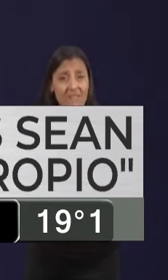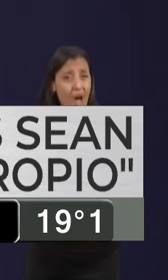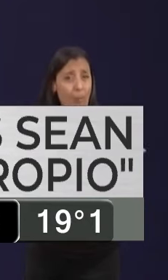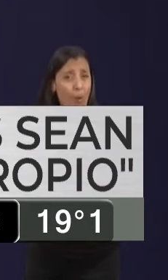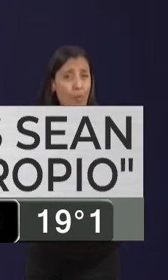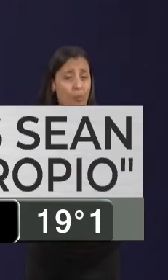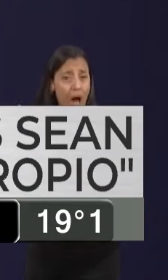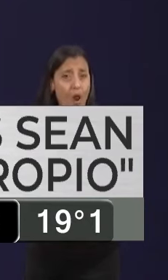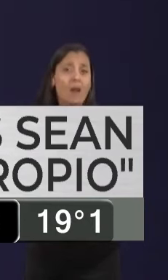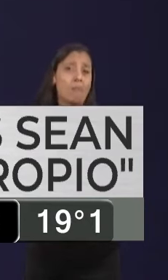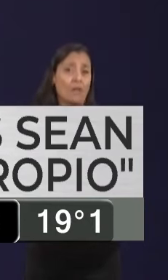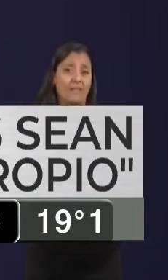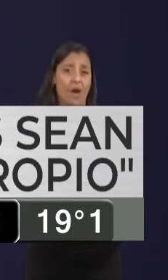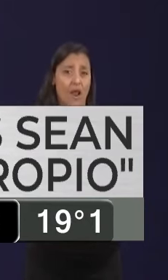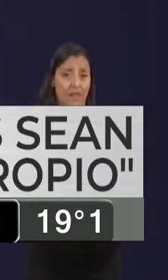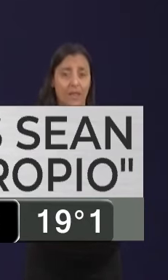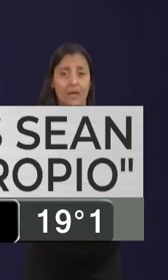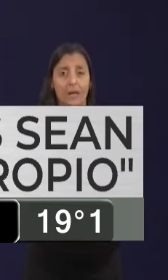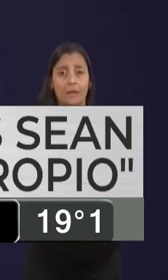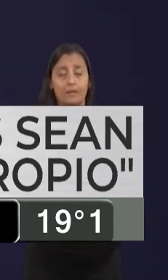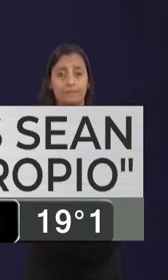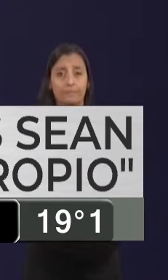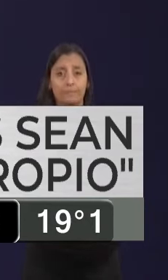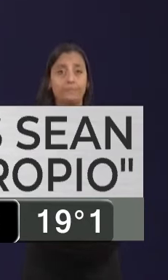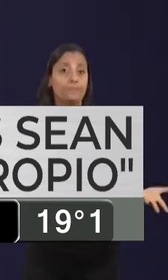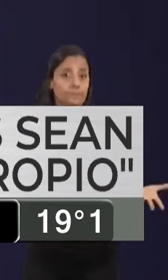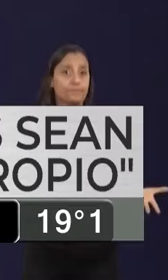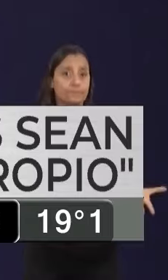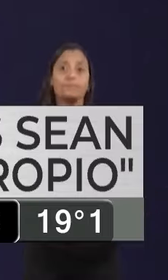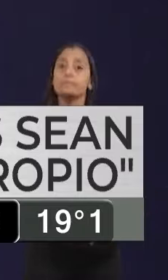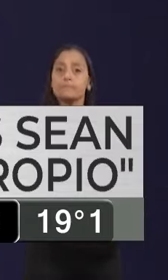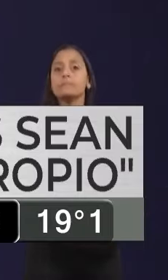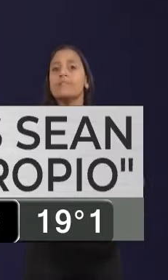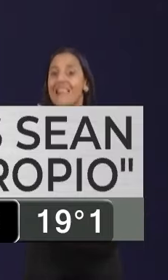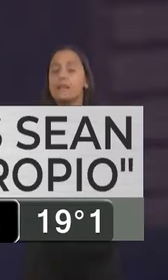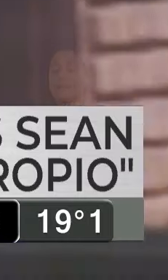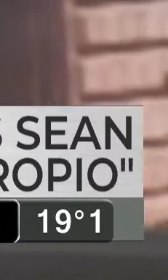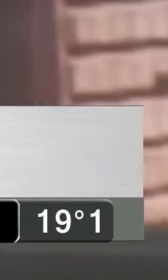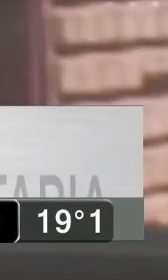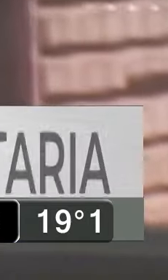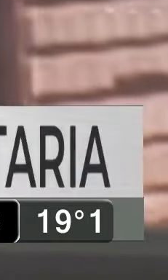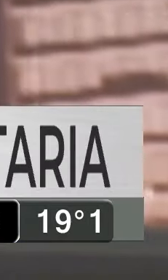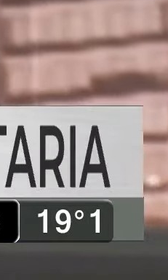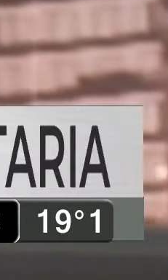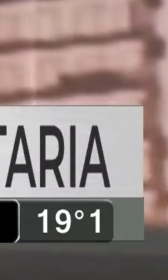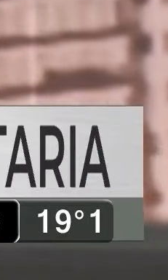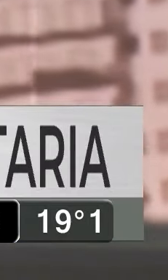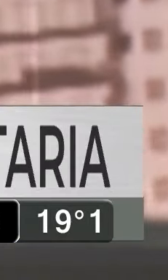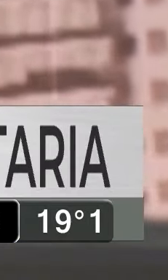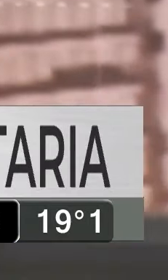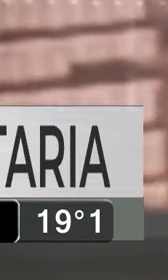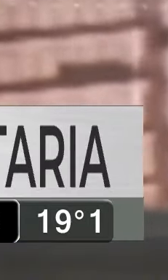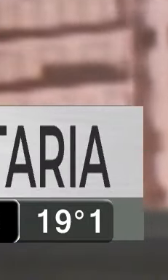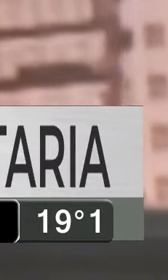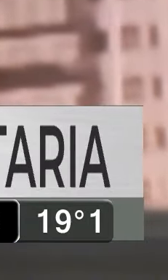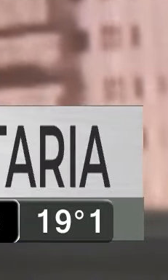y más hoy en la República Argentina, ¿no? con lo tanto que necesitamos la educación. Sí, ahora la cuestión